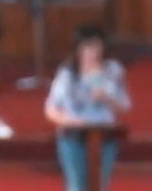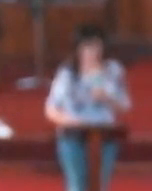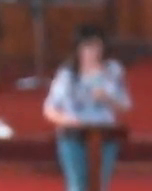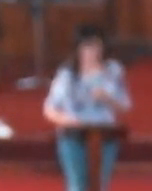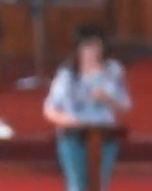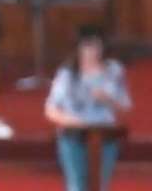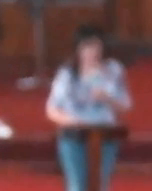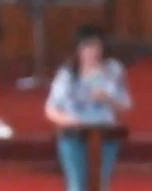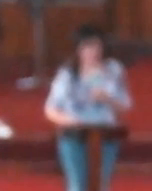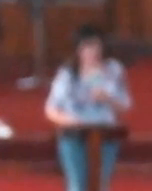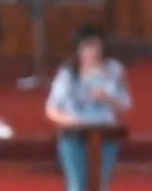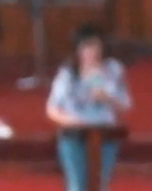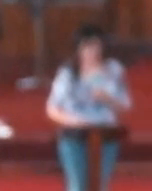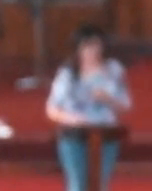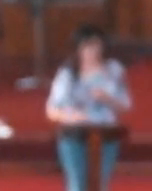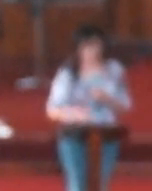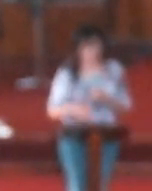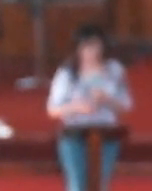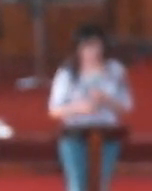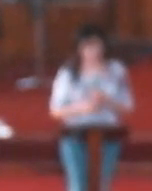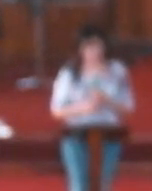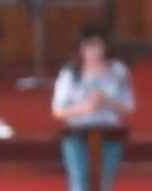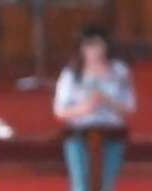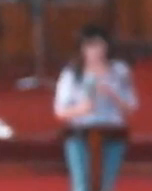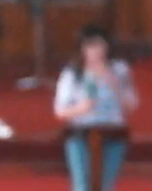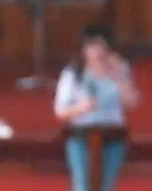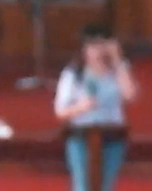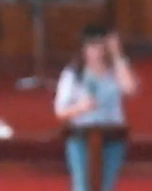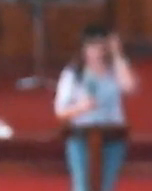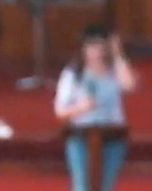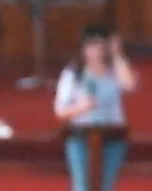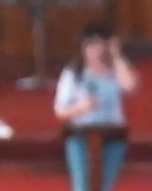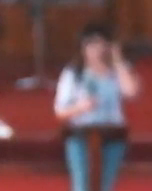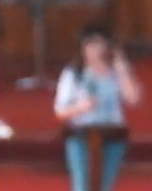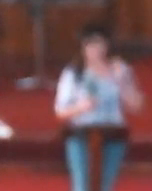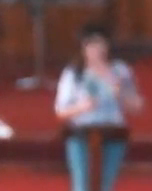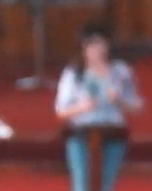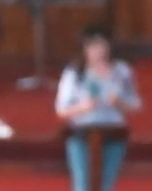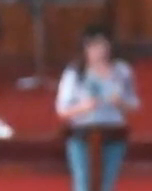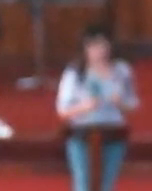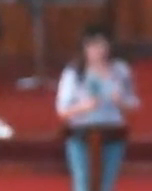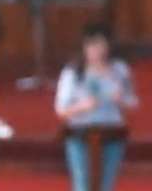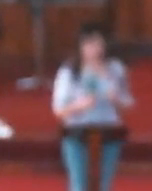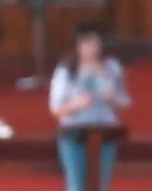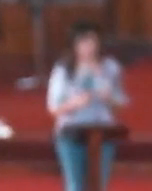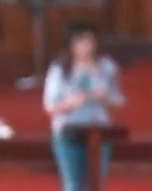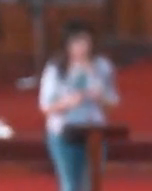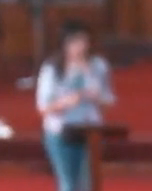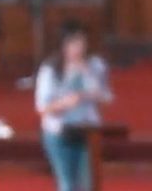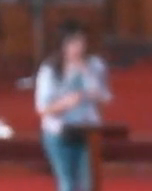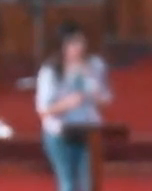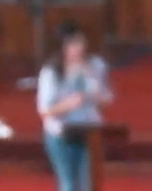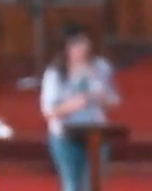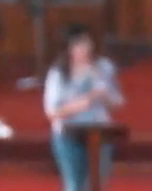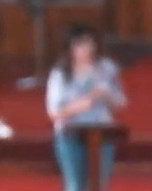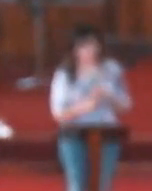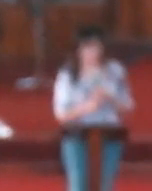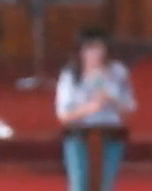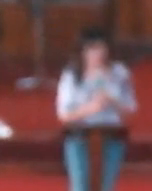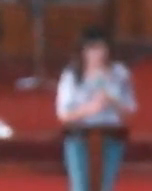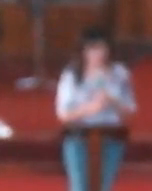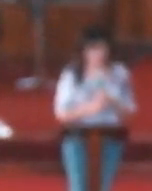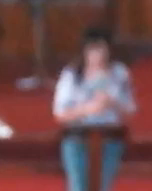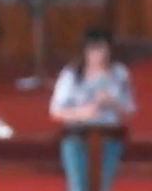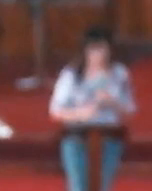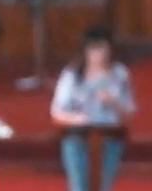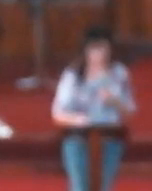lo que la viuda dijo en el versículo 12 con lo que Elías le dijo en el versículo 14. Okay, we're going to go together from 1